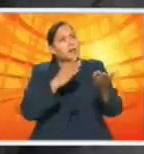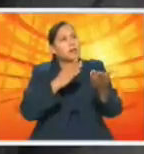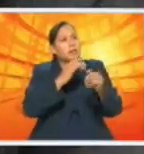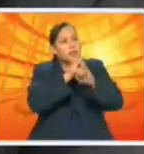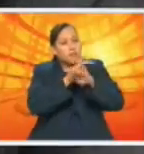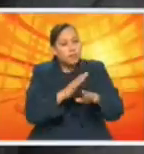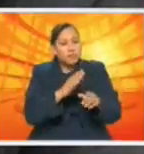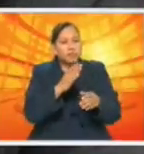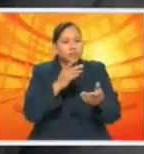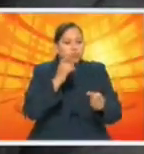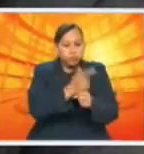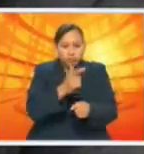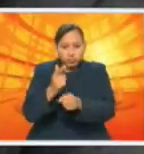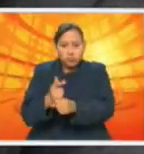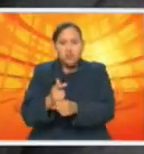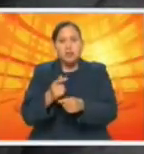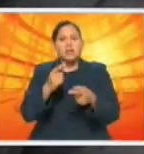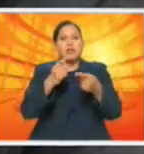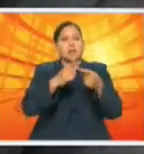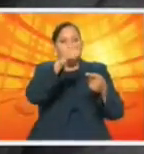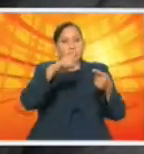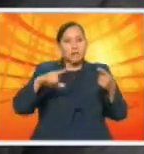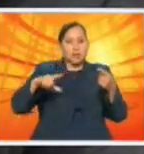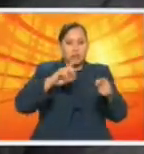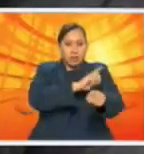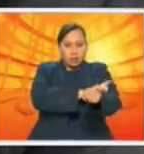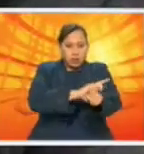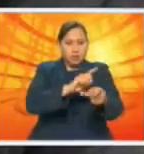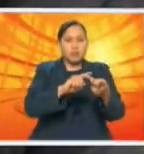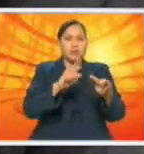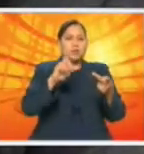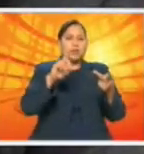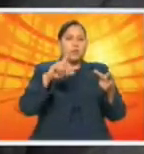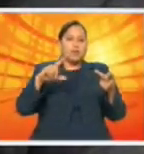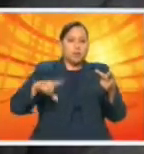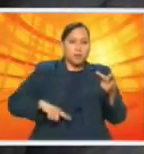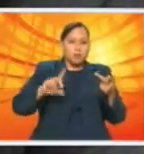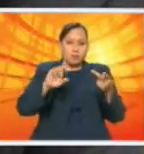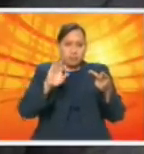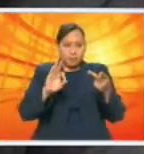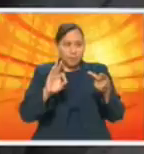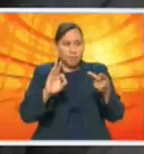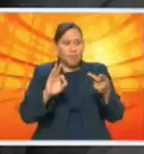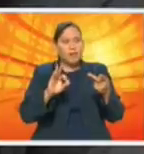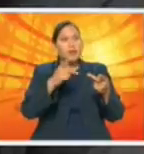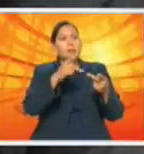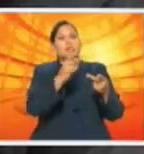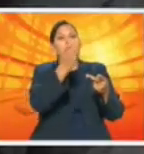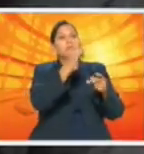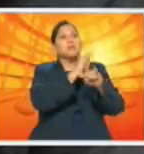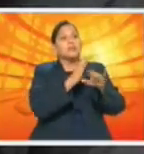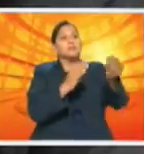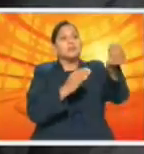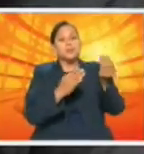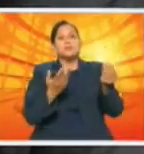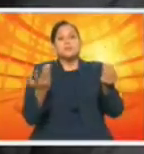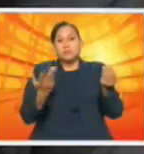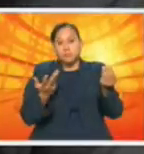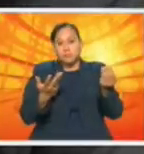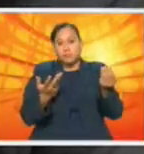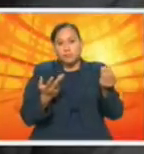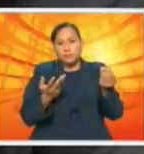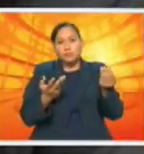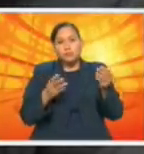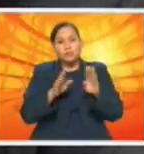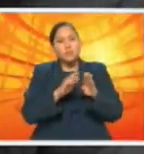información de las alcaldías, de las delegaciones del DF, pero a la vez, ¿qué hacer con esa información? Tenemos que generar mecanismos